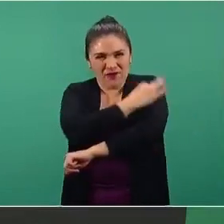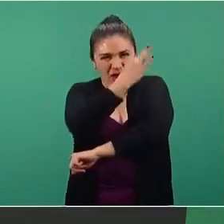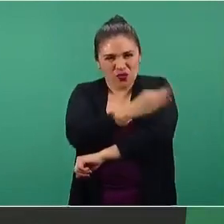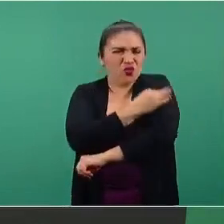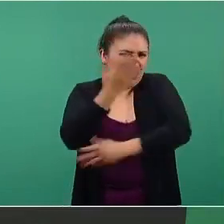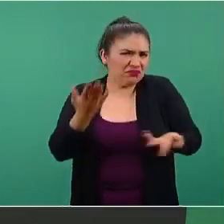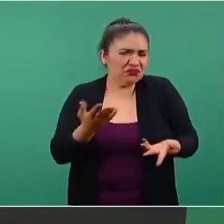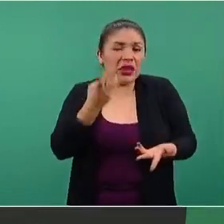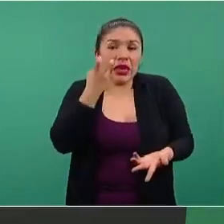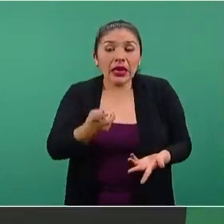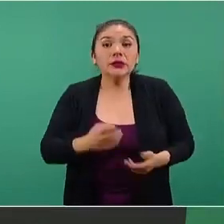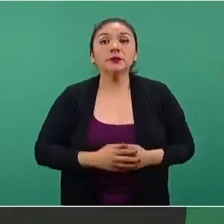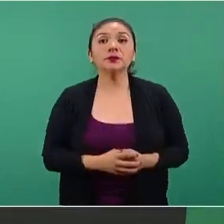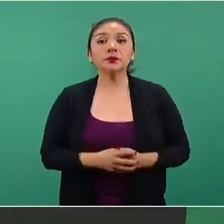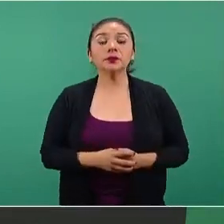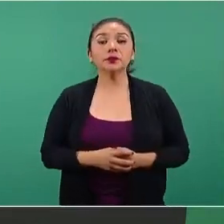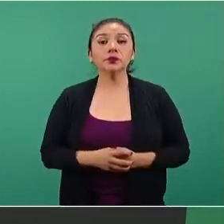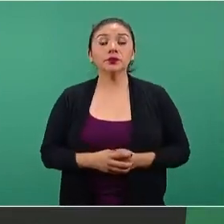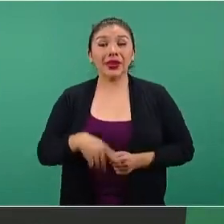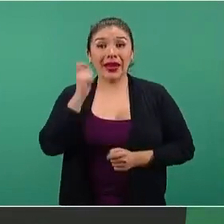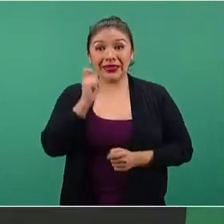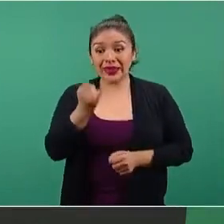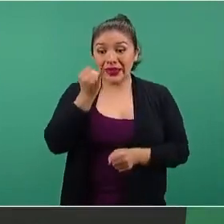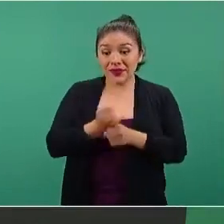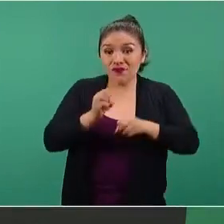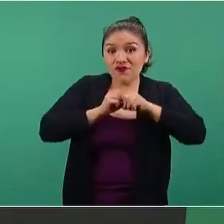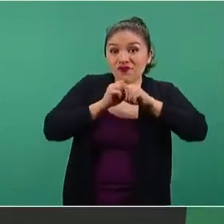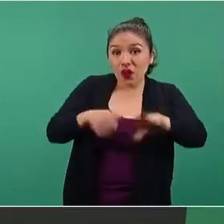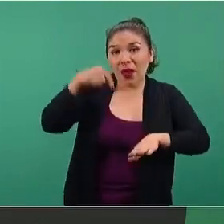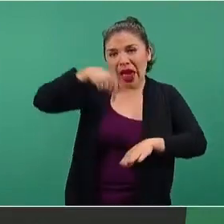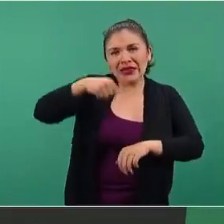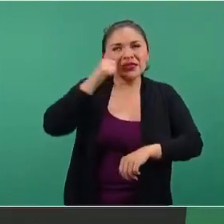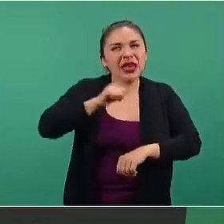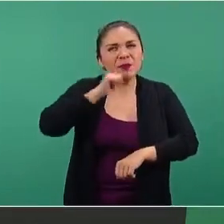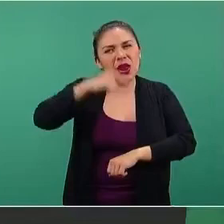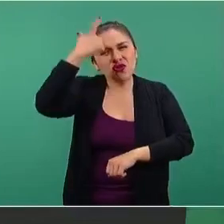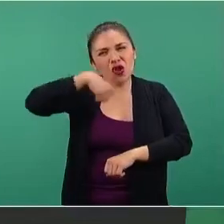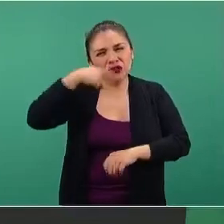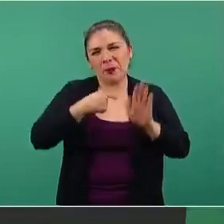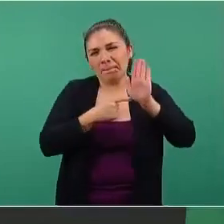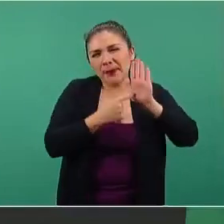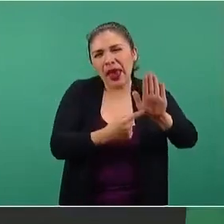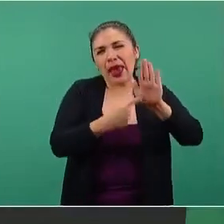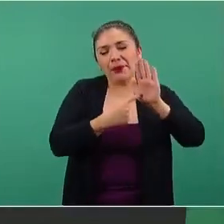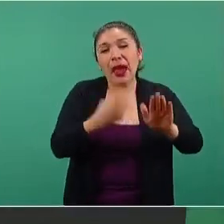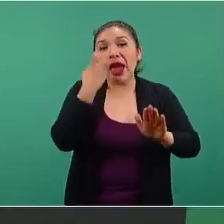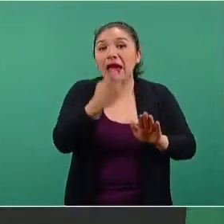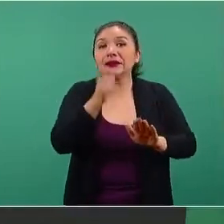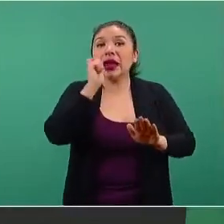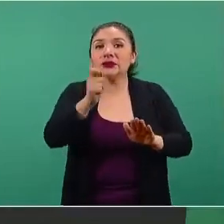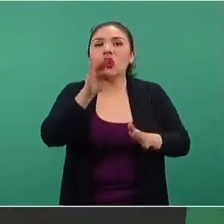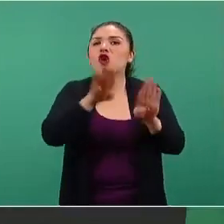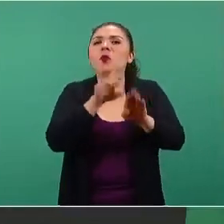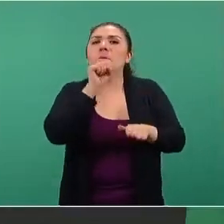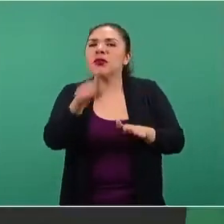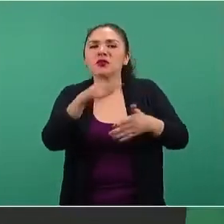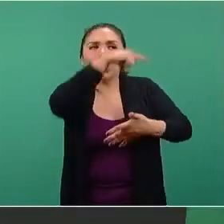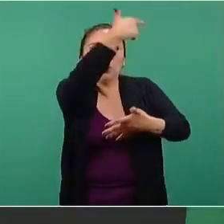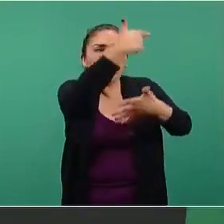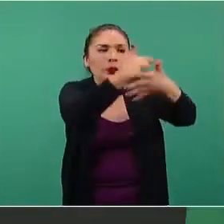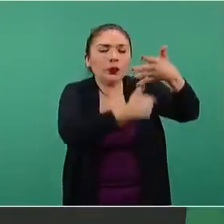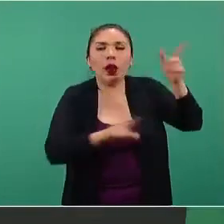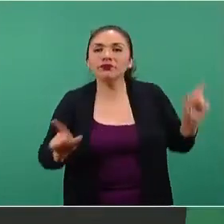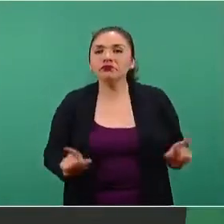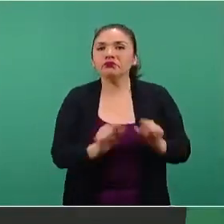vacunación, que el informe que se presenta aquí todos los días es el resumen de las